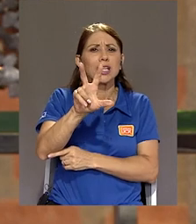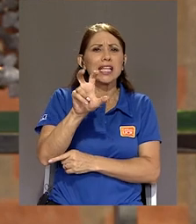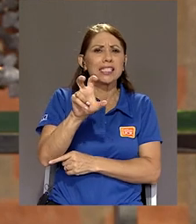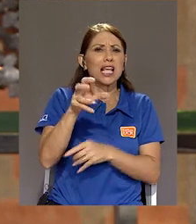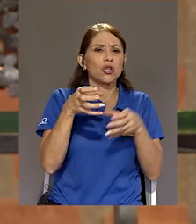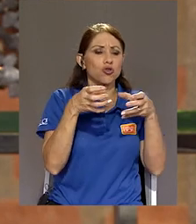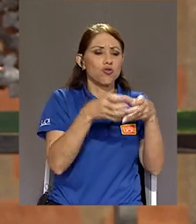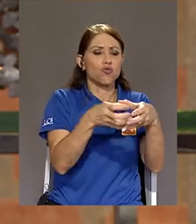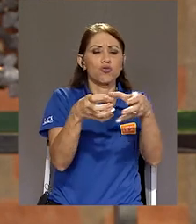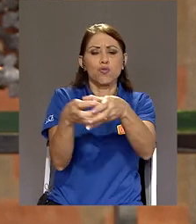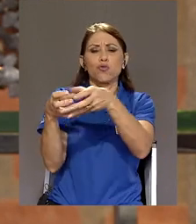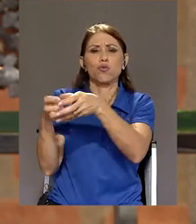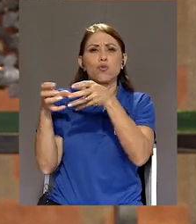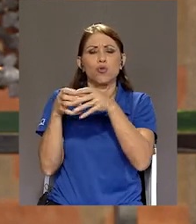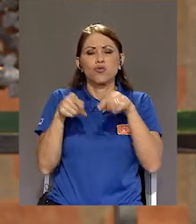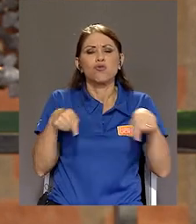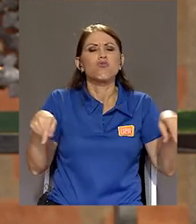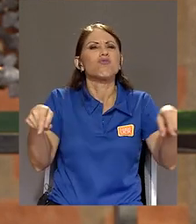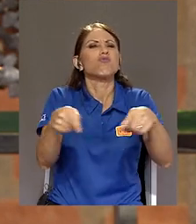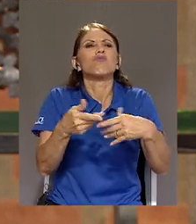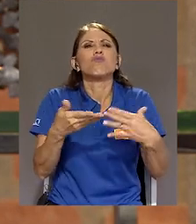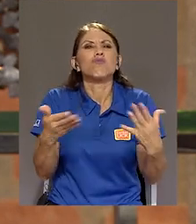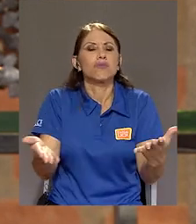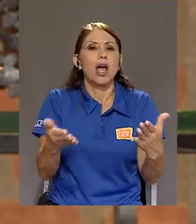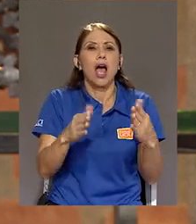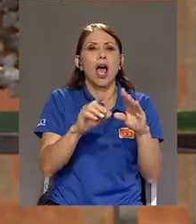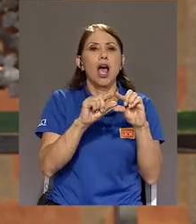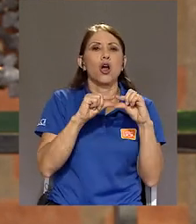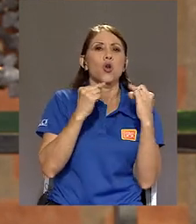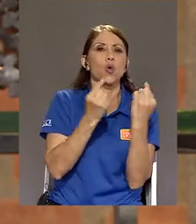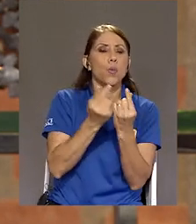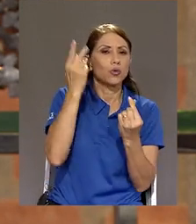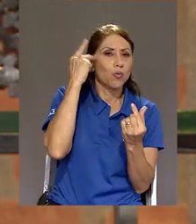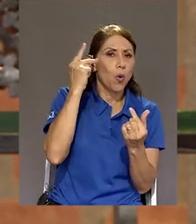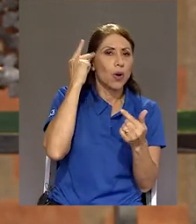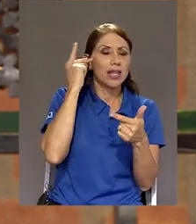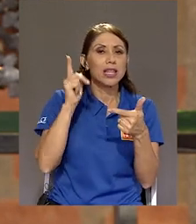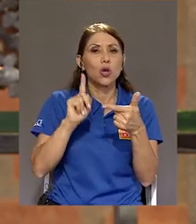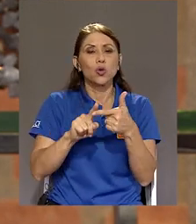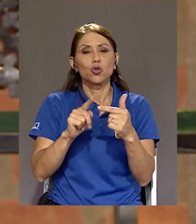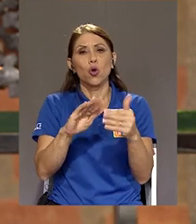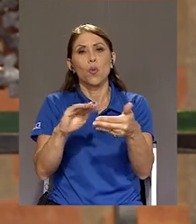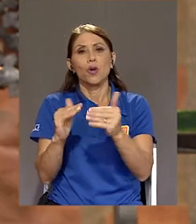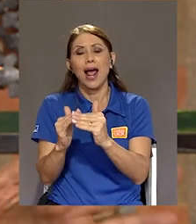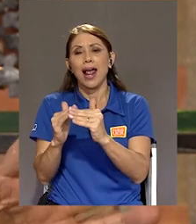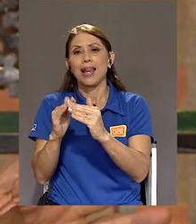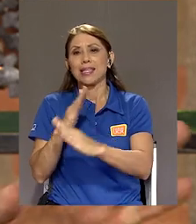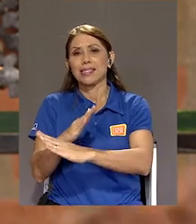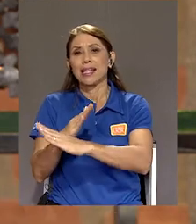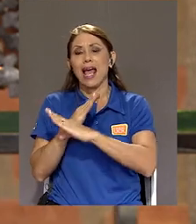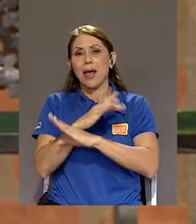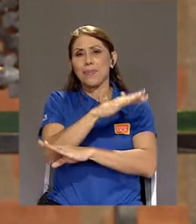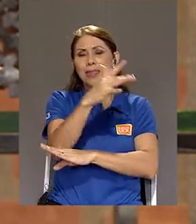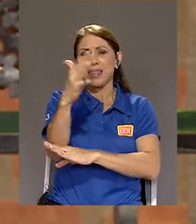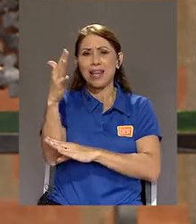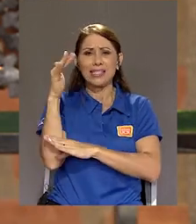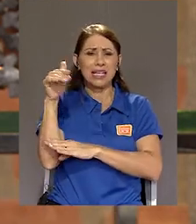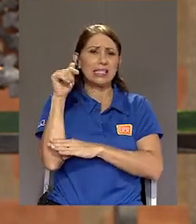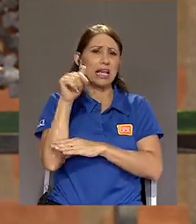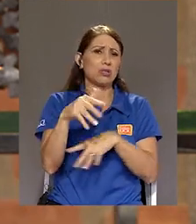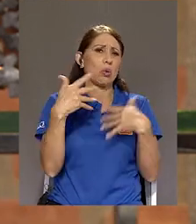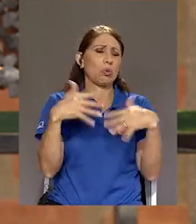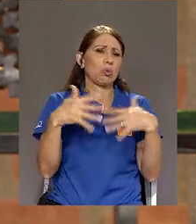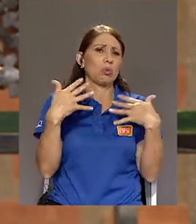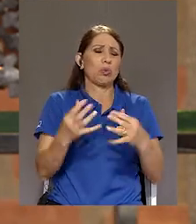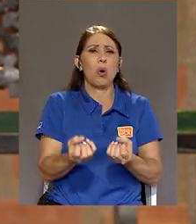agrupaciones, partidos políticos, grupos comunales, grupos ambientalistas, etcétera. Eso fue un espectáculo extraordinario